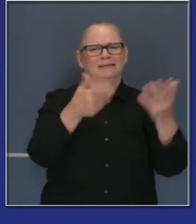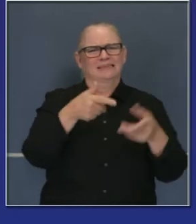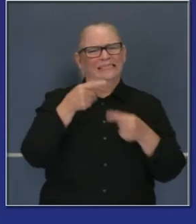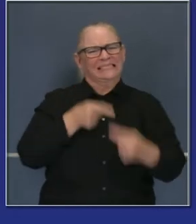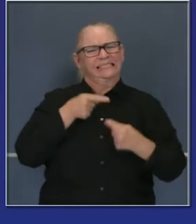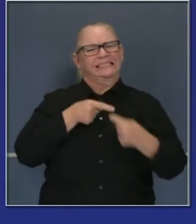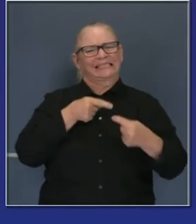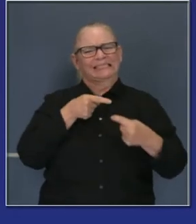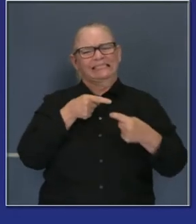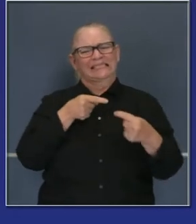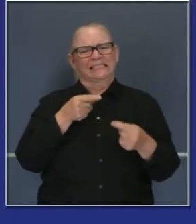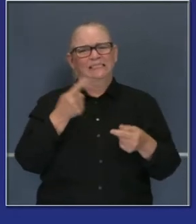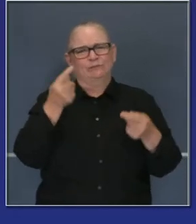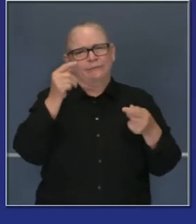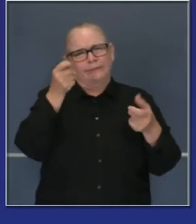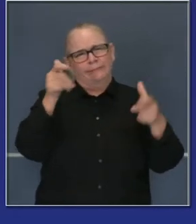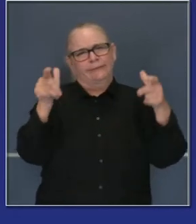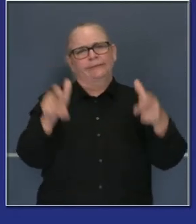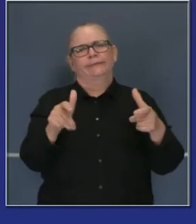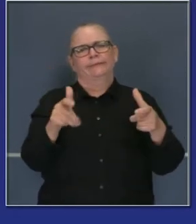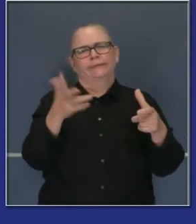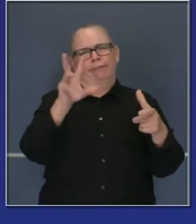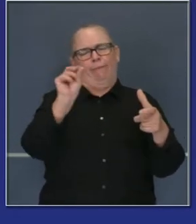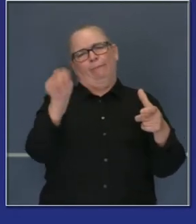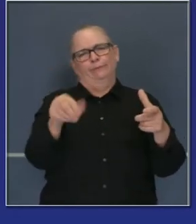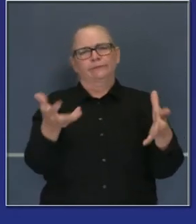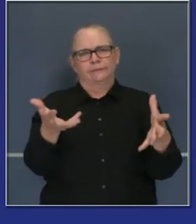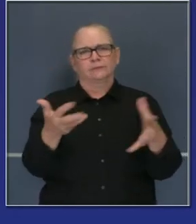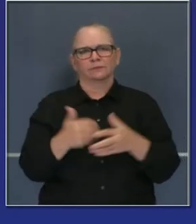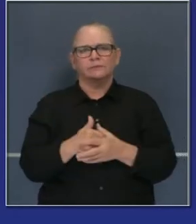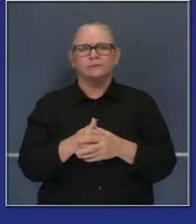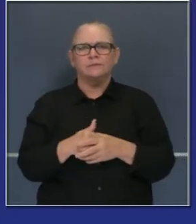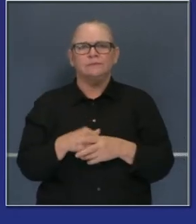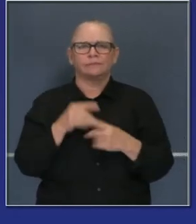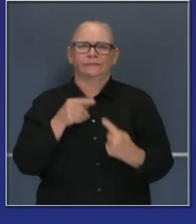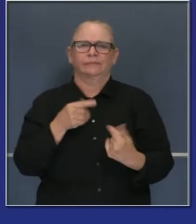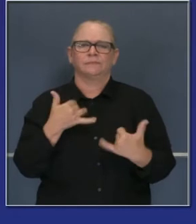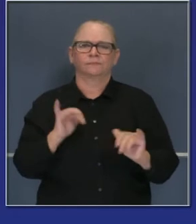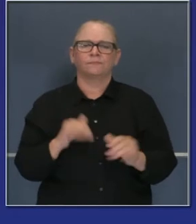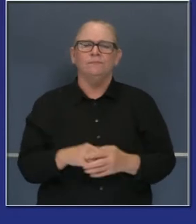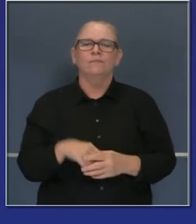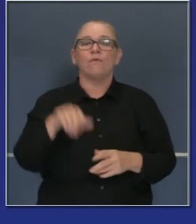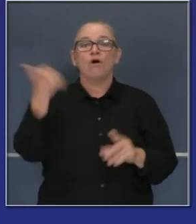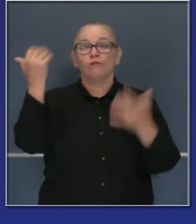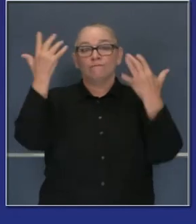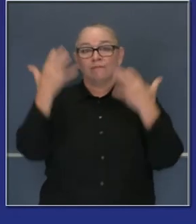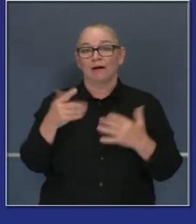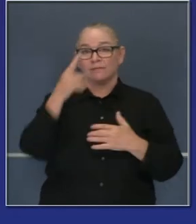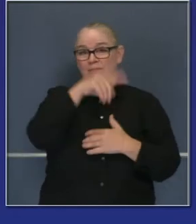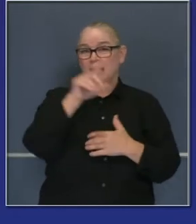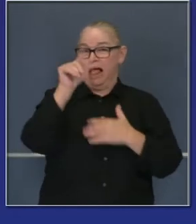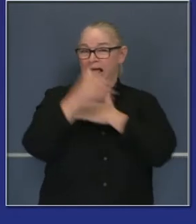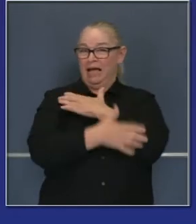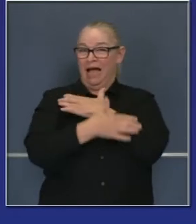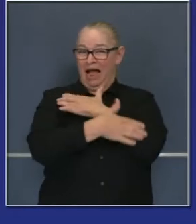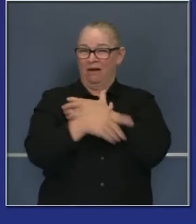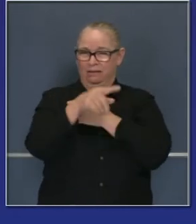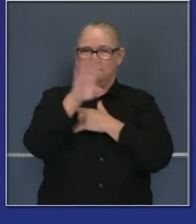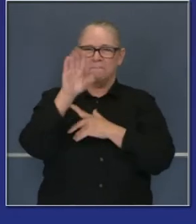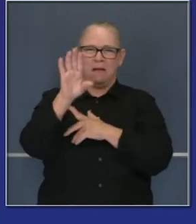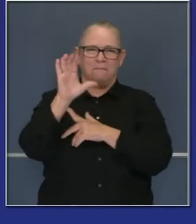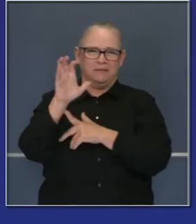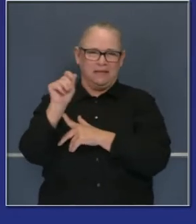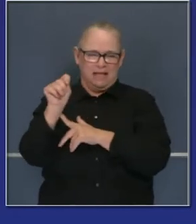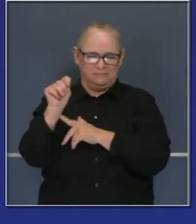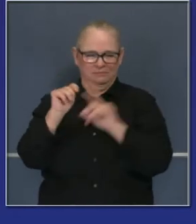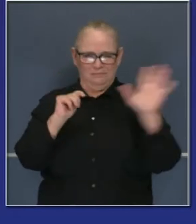de progreso pero han visto que la cantidad de acres cremado es muy grande otra área de preocupación es el